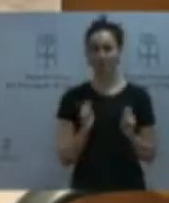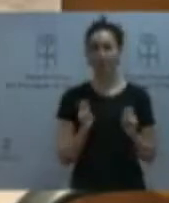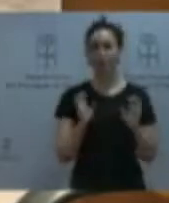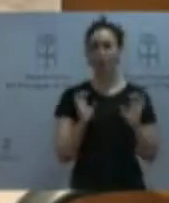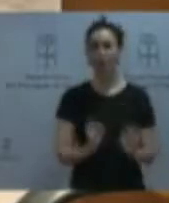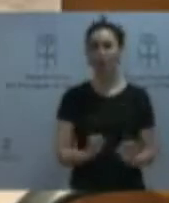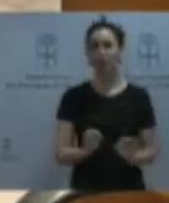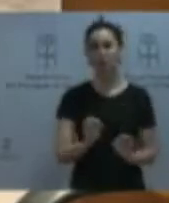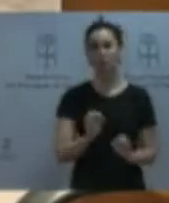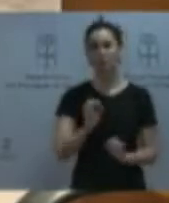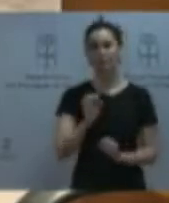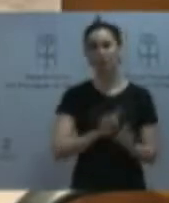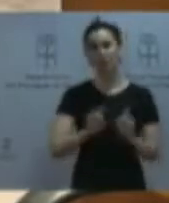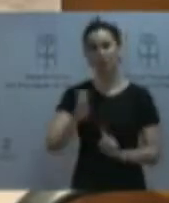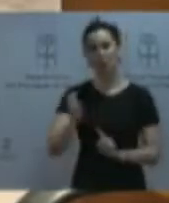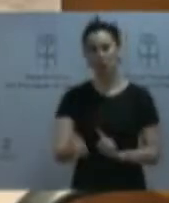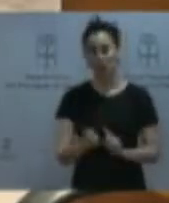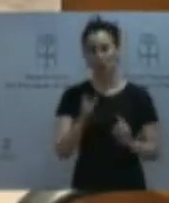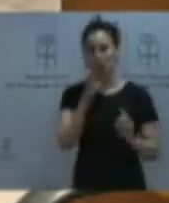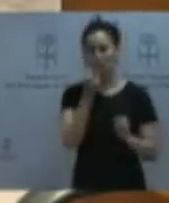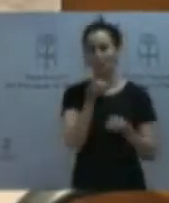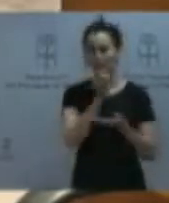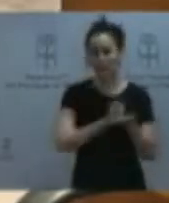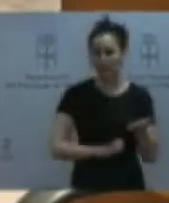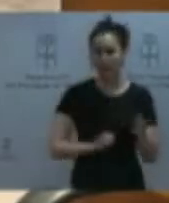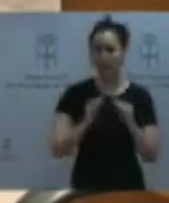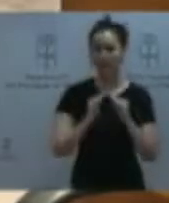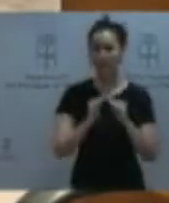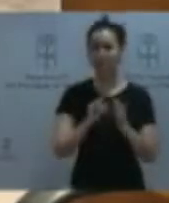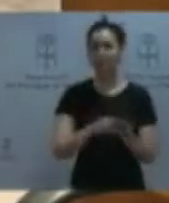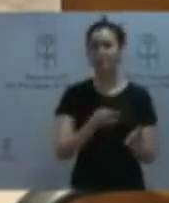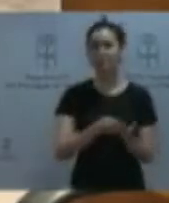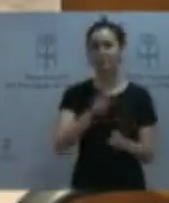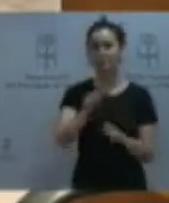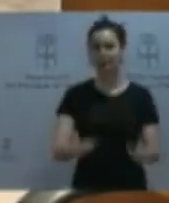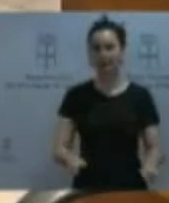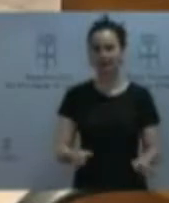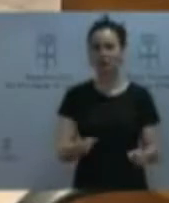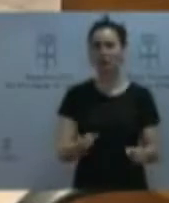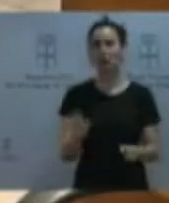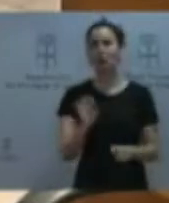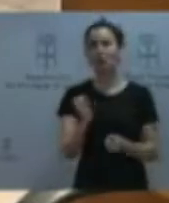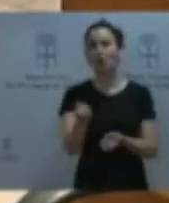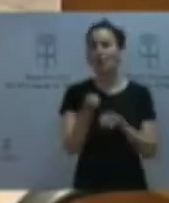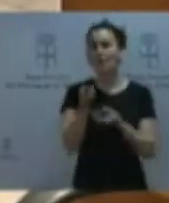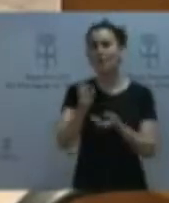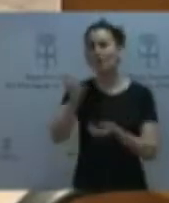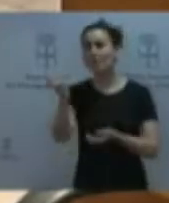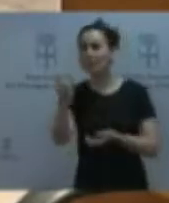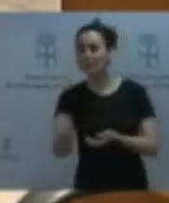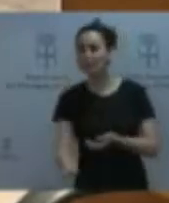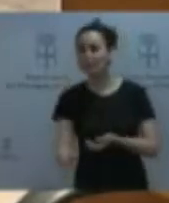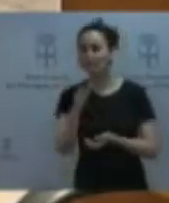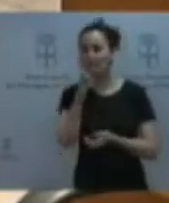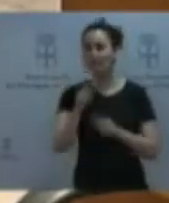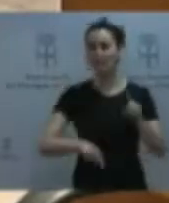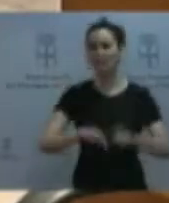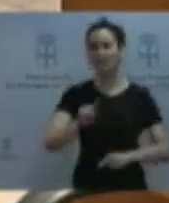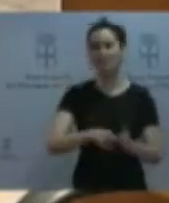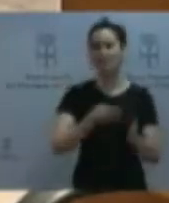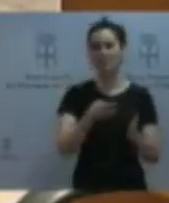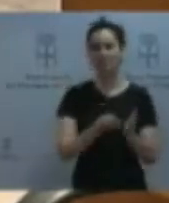elaborados por los técnicos o informes de terceros en los que, en función del proyecto de que se trate, en función de sus características o de